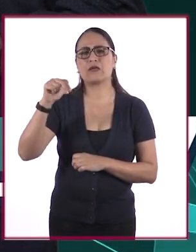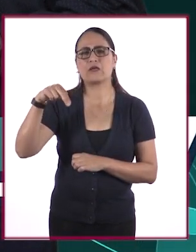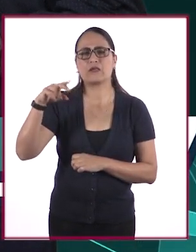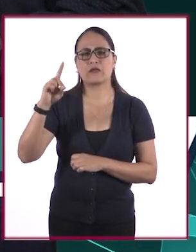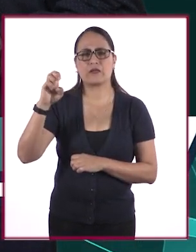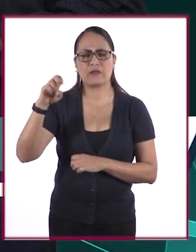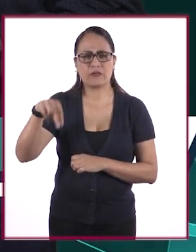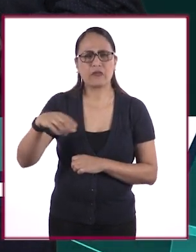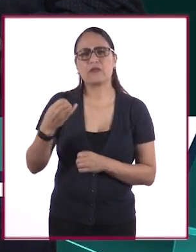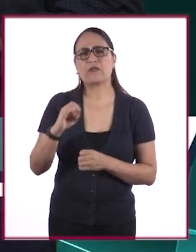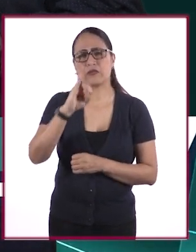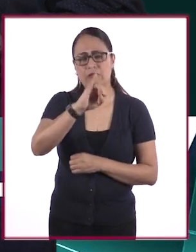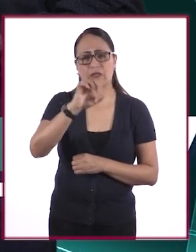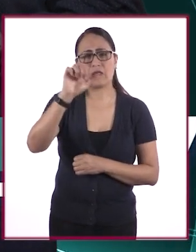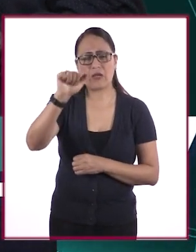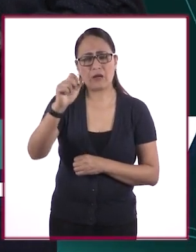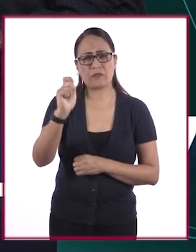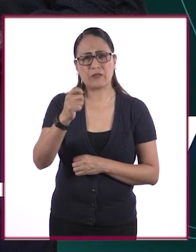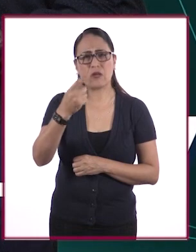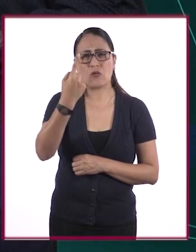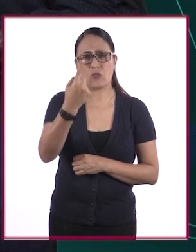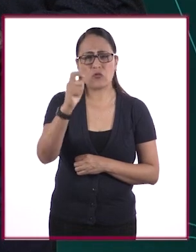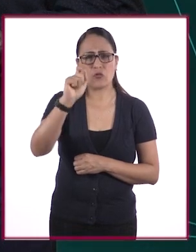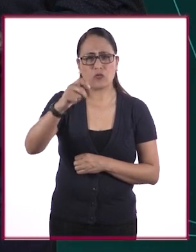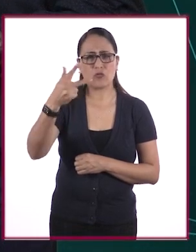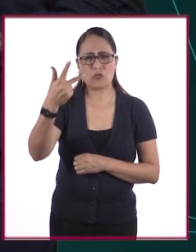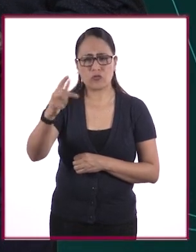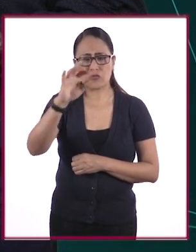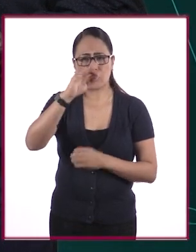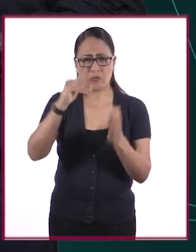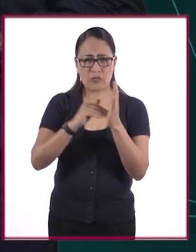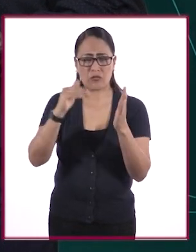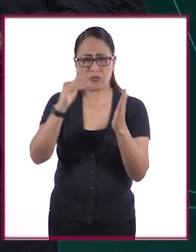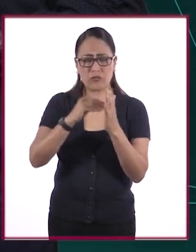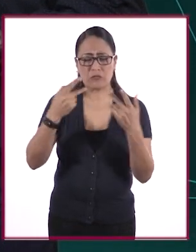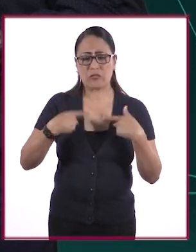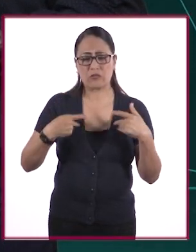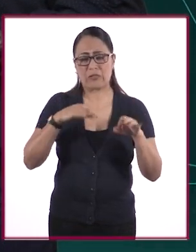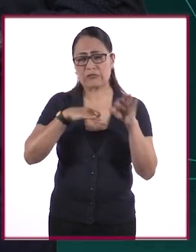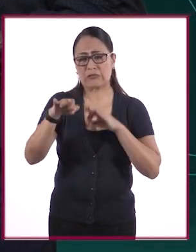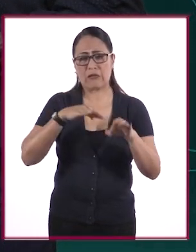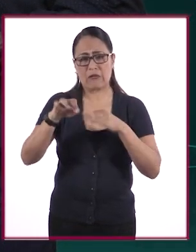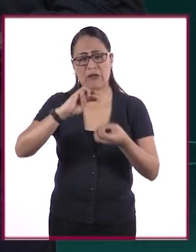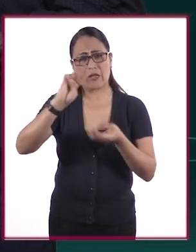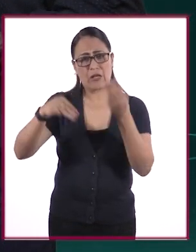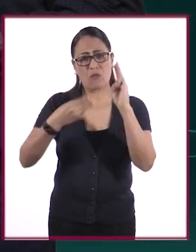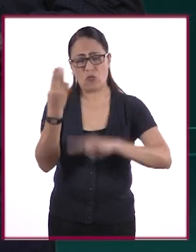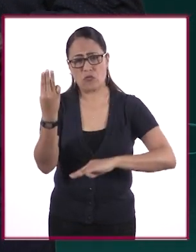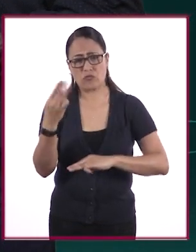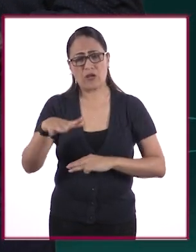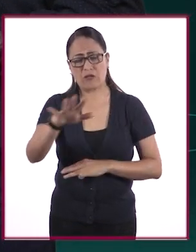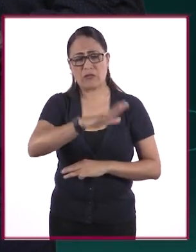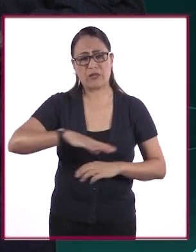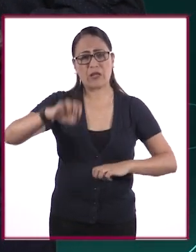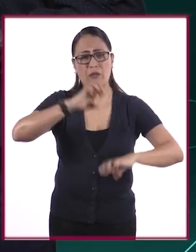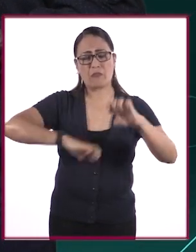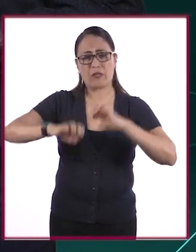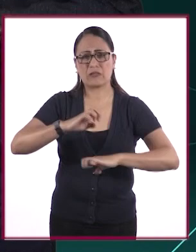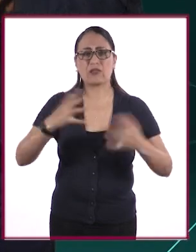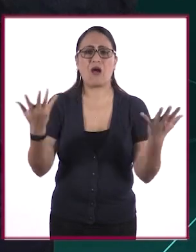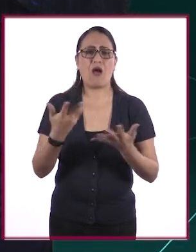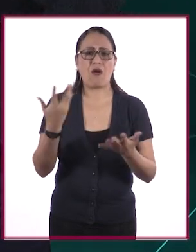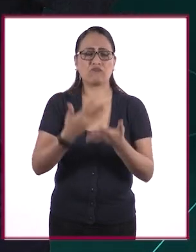inteligencia artificial habrá eliminado 1.8 millones de empleos en todo el mundo. Una de las industrias más afectadas será la